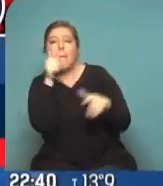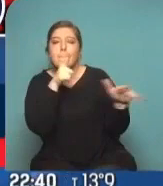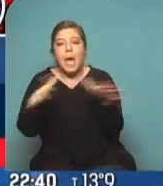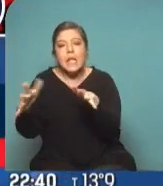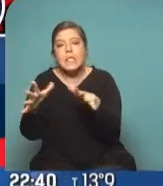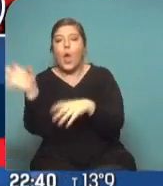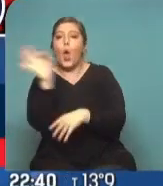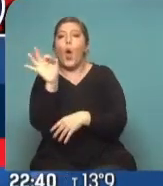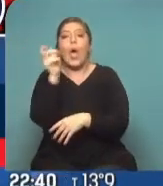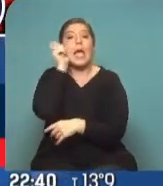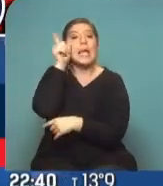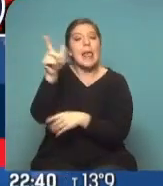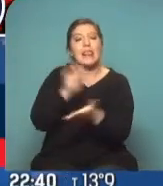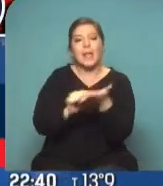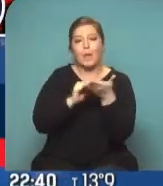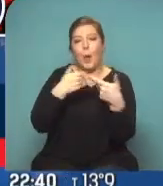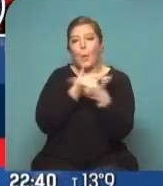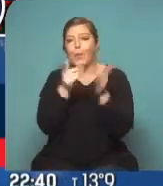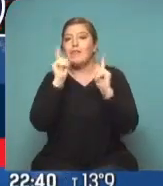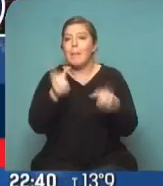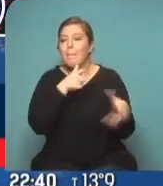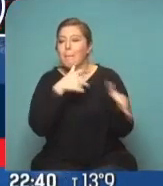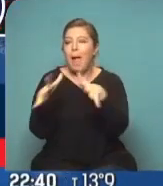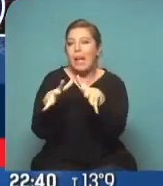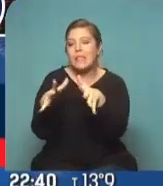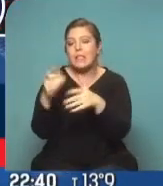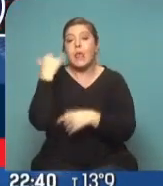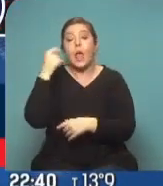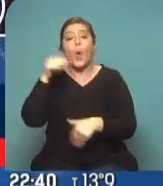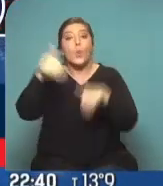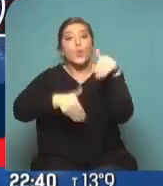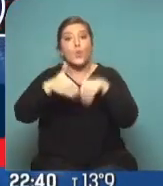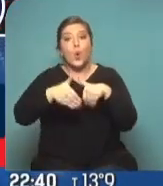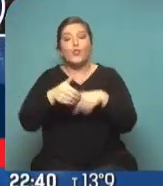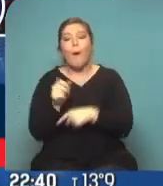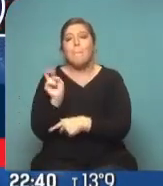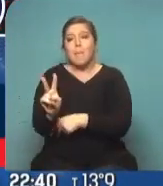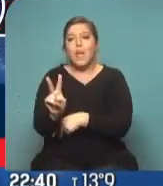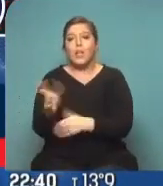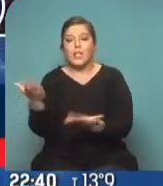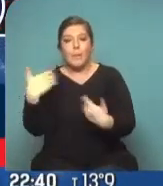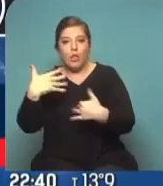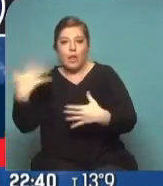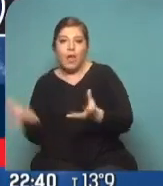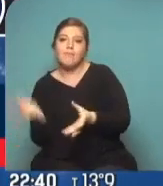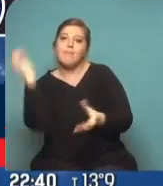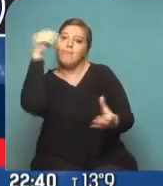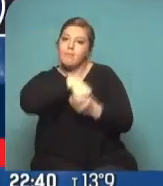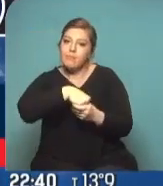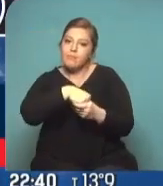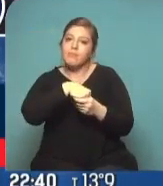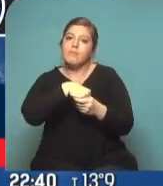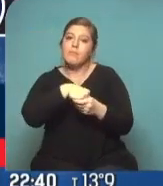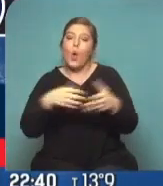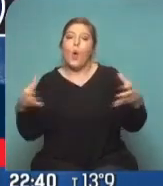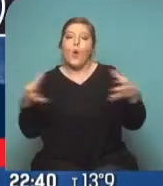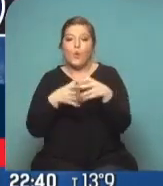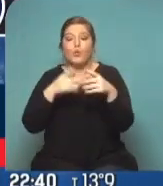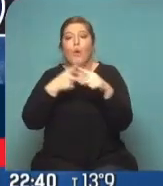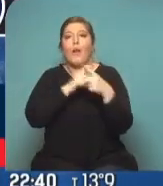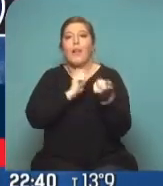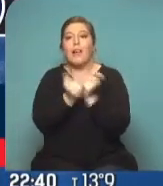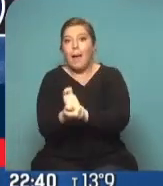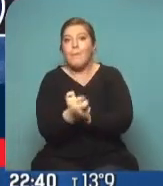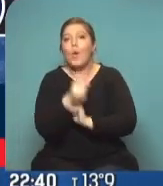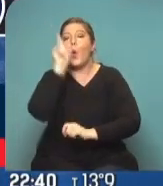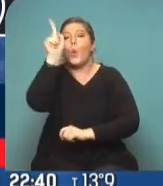o con ideas de administración pública también semejantes, y el voto peronista que podría llegar a ingresar a Juntos por el Cambio, proveniente